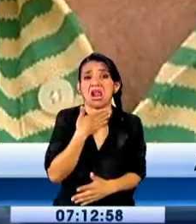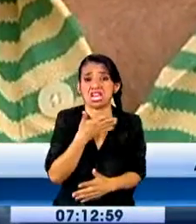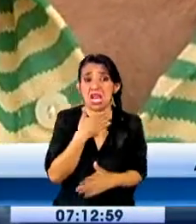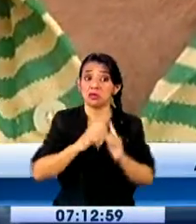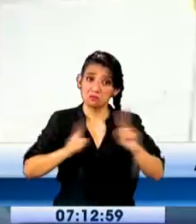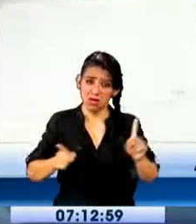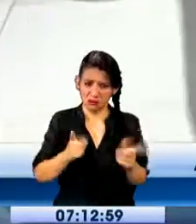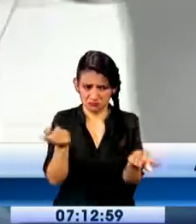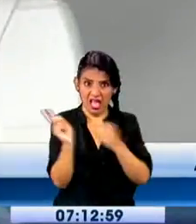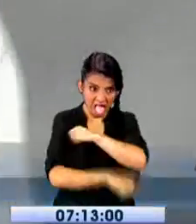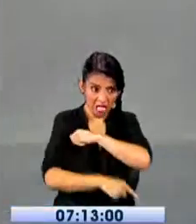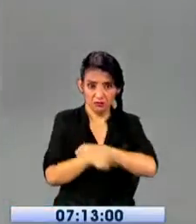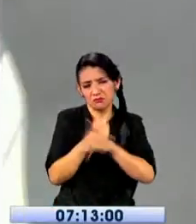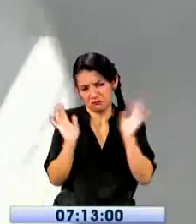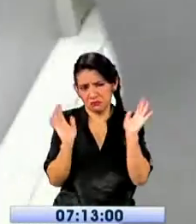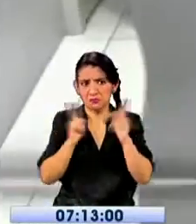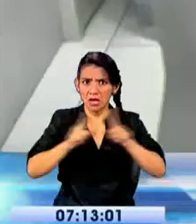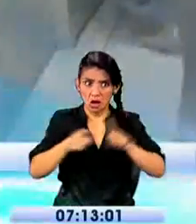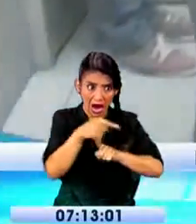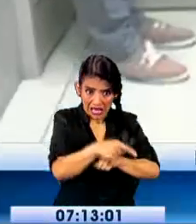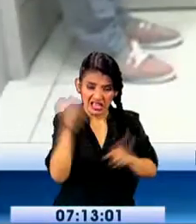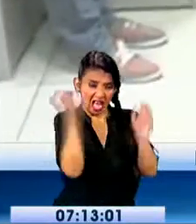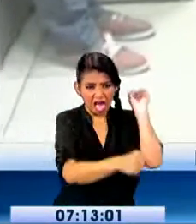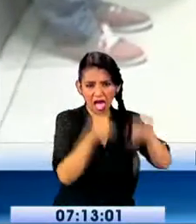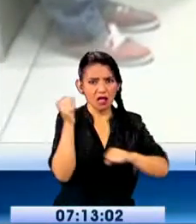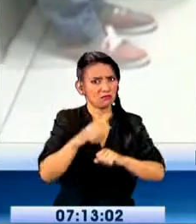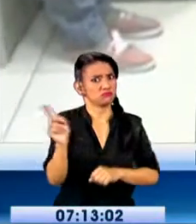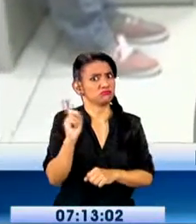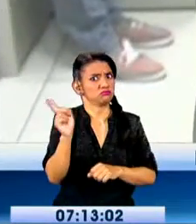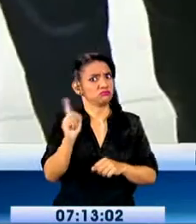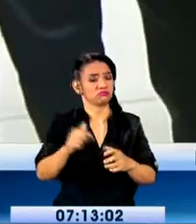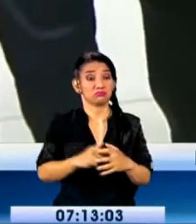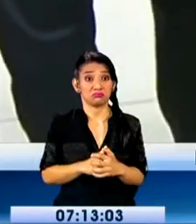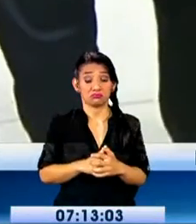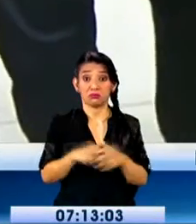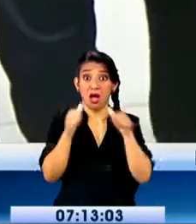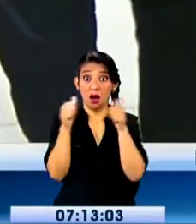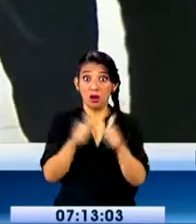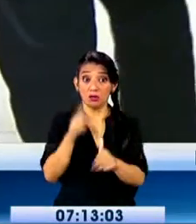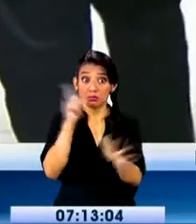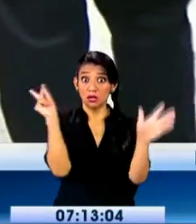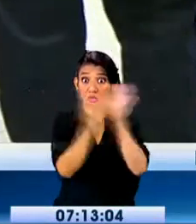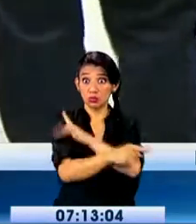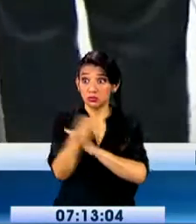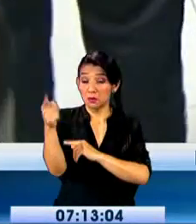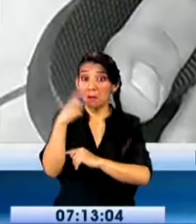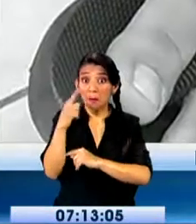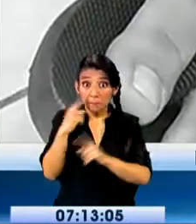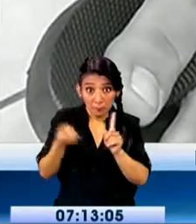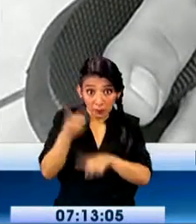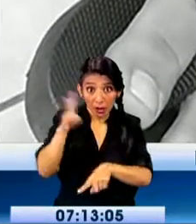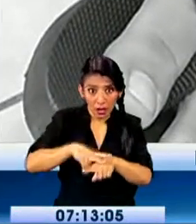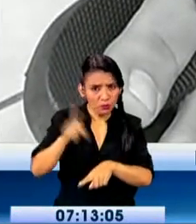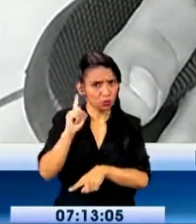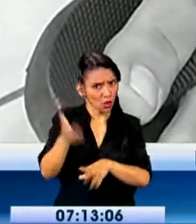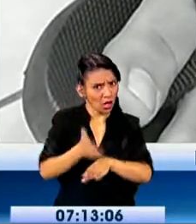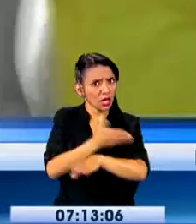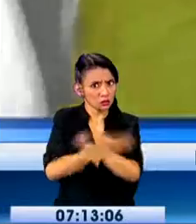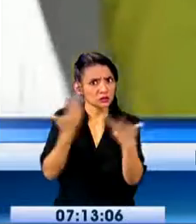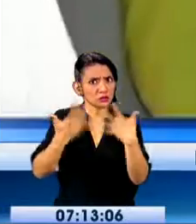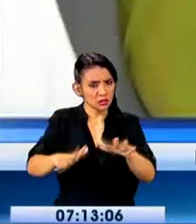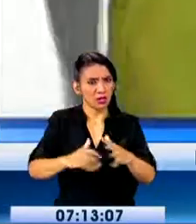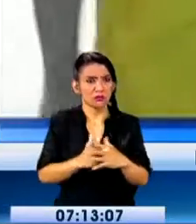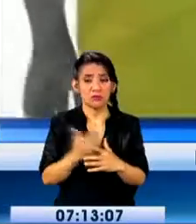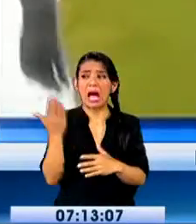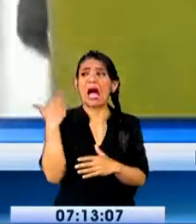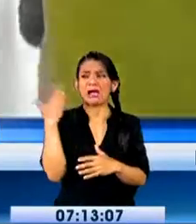castigarlo como le ha hecho. Según la denuncia, no es la primera vez que el adolescente sufre este tipo de maltratos. Pero no, en esta vez me le ha